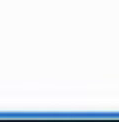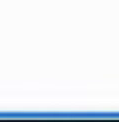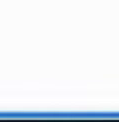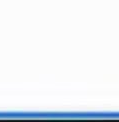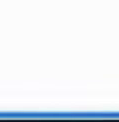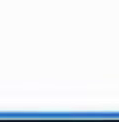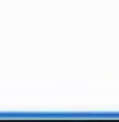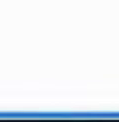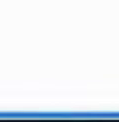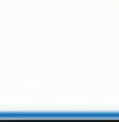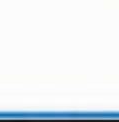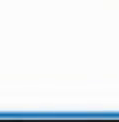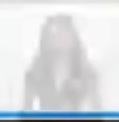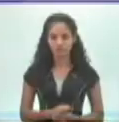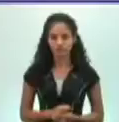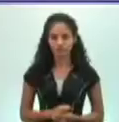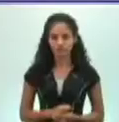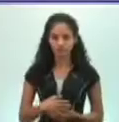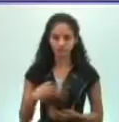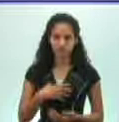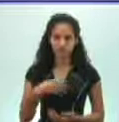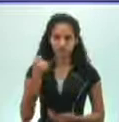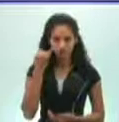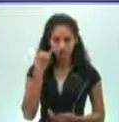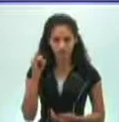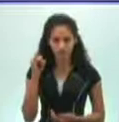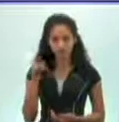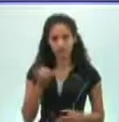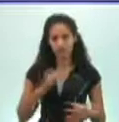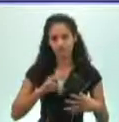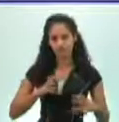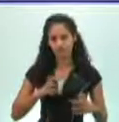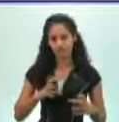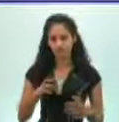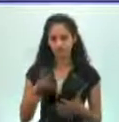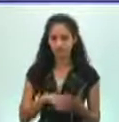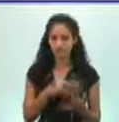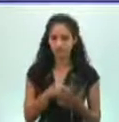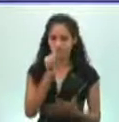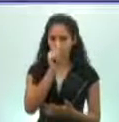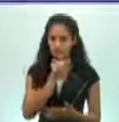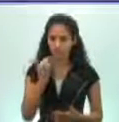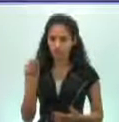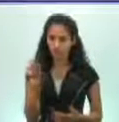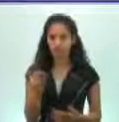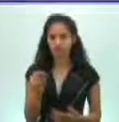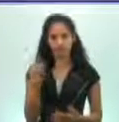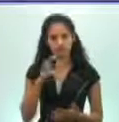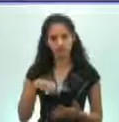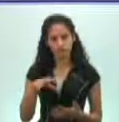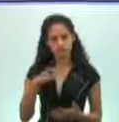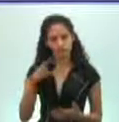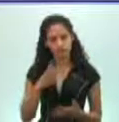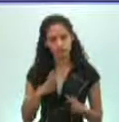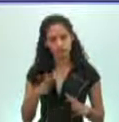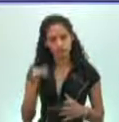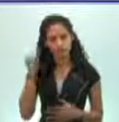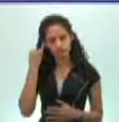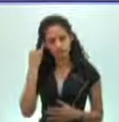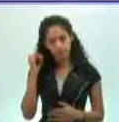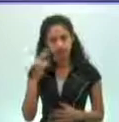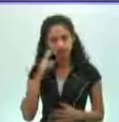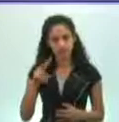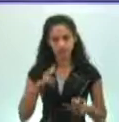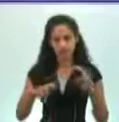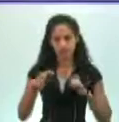Tendrás que identificar en este caso el tipo de gráfica que tenemos presente. Te di una idea por dónde debes buscar esta